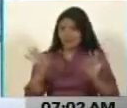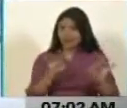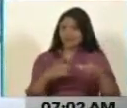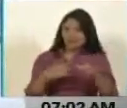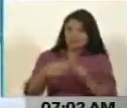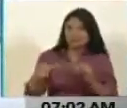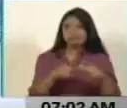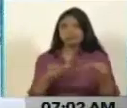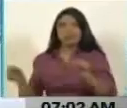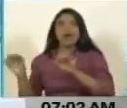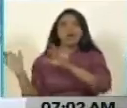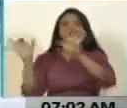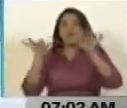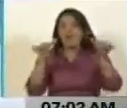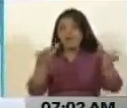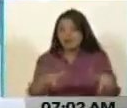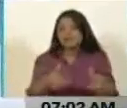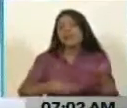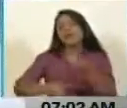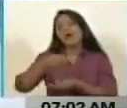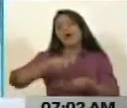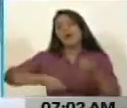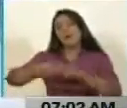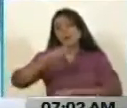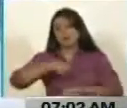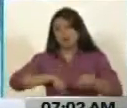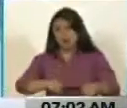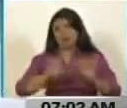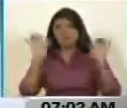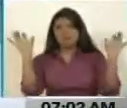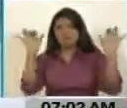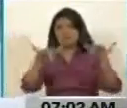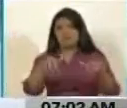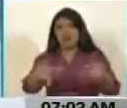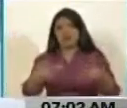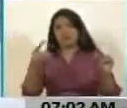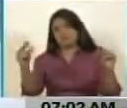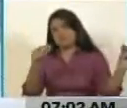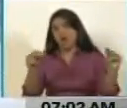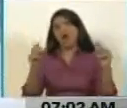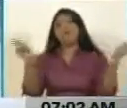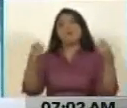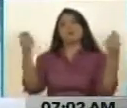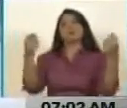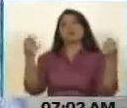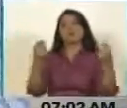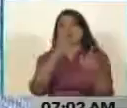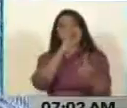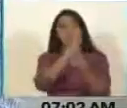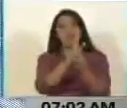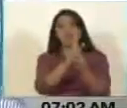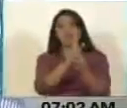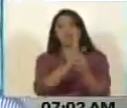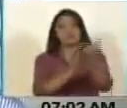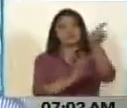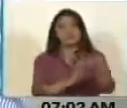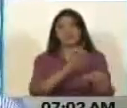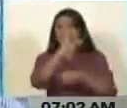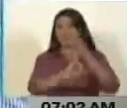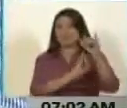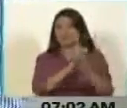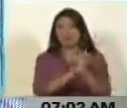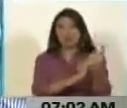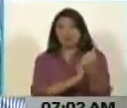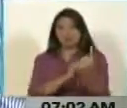Río Reina, ahí se van a hacer las rondas de negocios, que son espacios de conversación, de promoción del artista directamente con los programadores internacionales que nos visitan